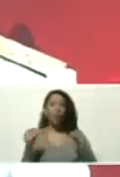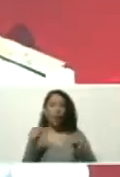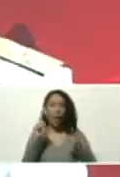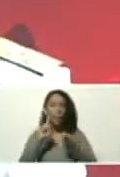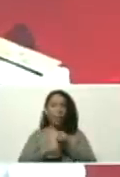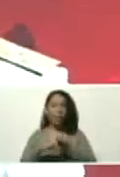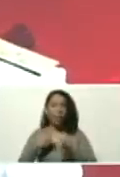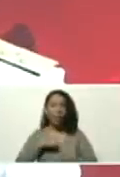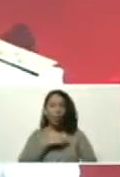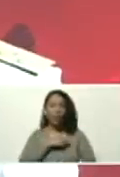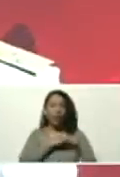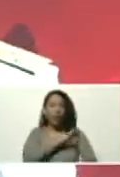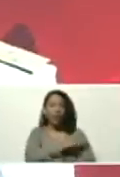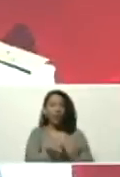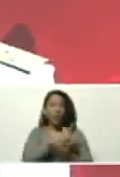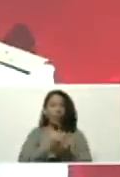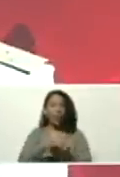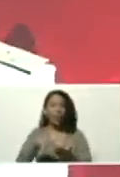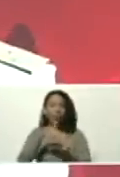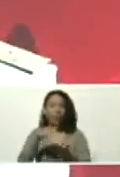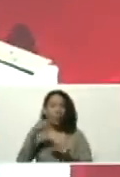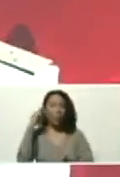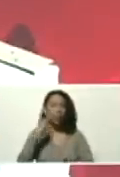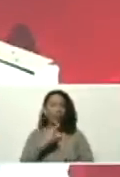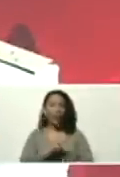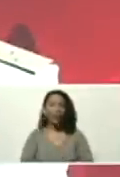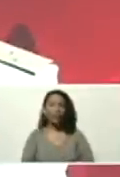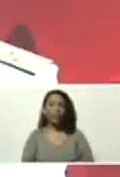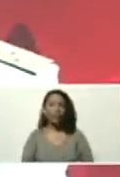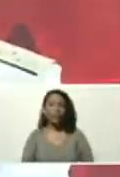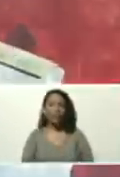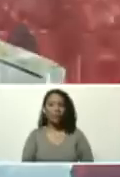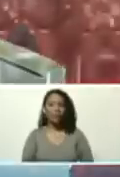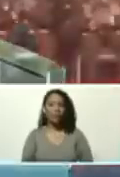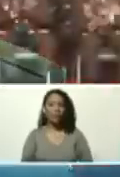de nuestra Fuerza Armada Nacional Bolivariana.